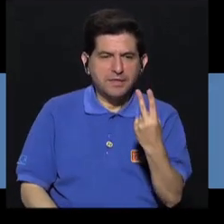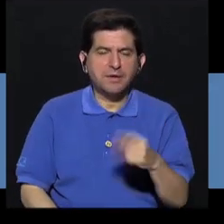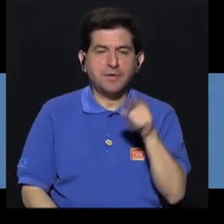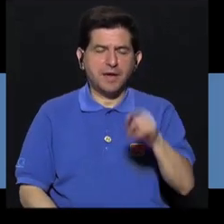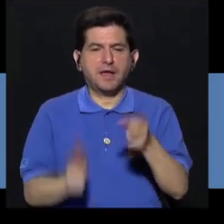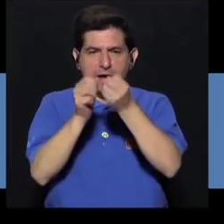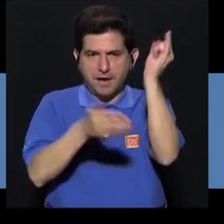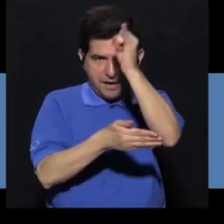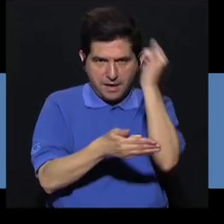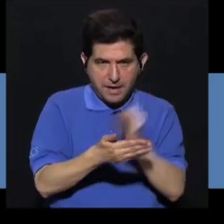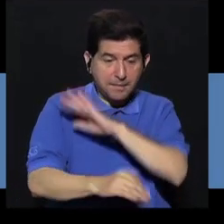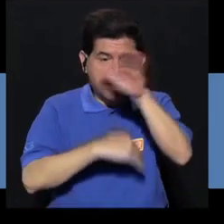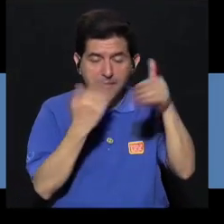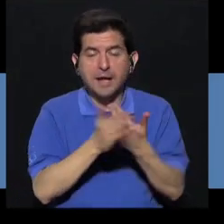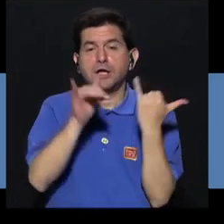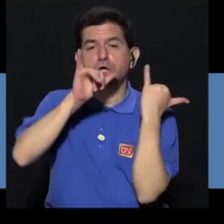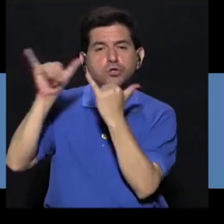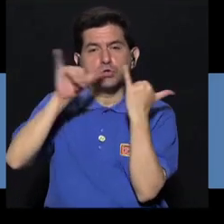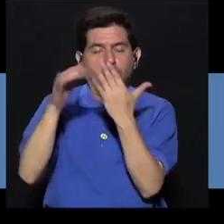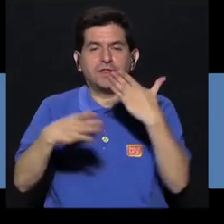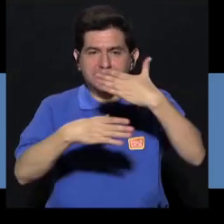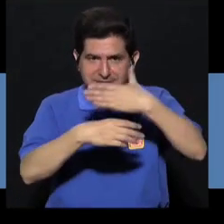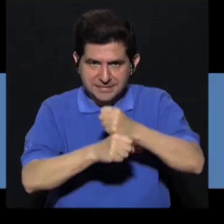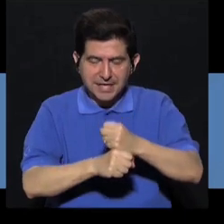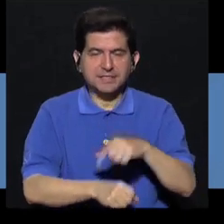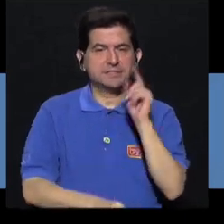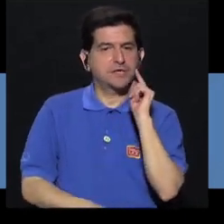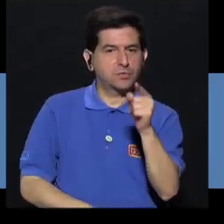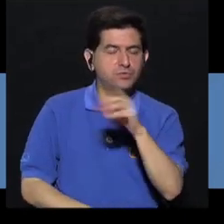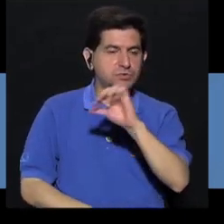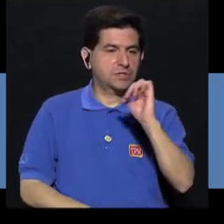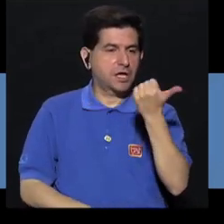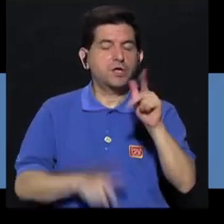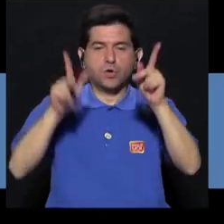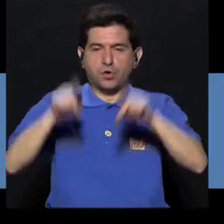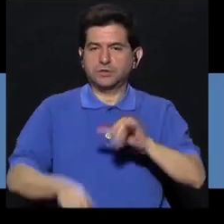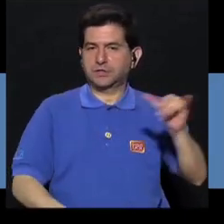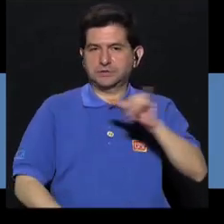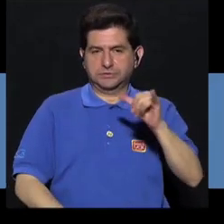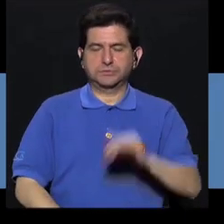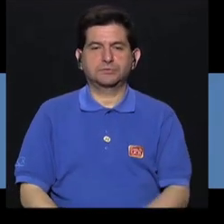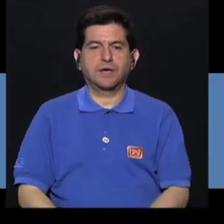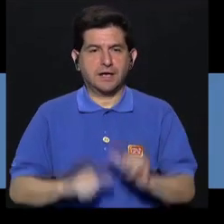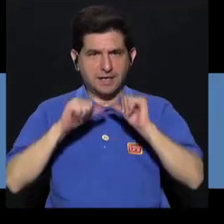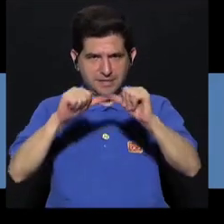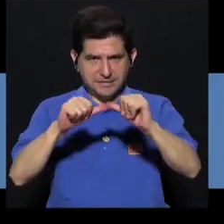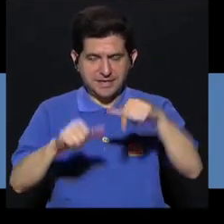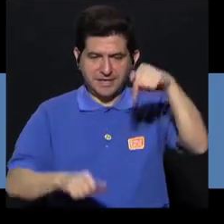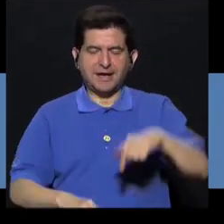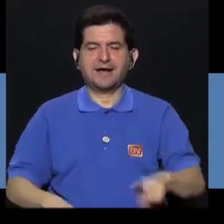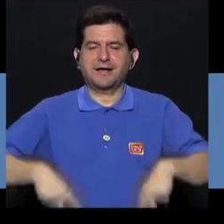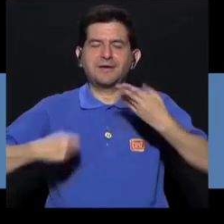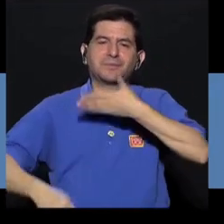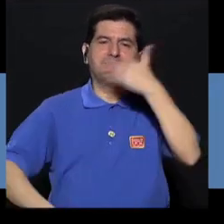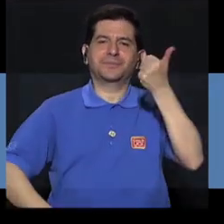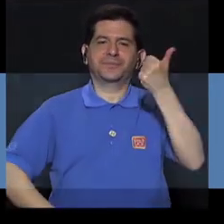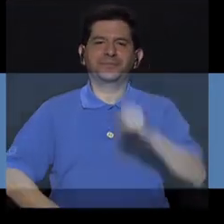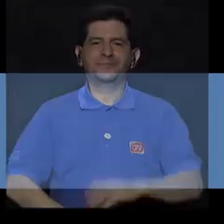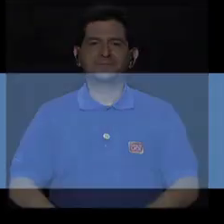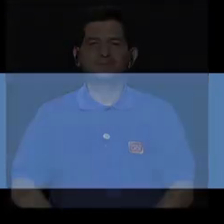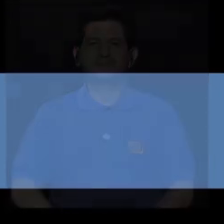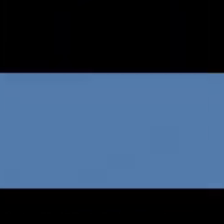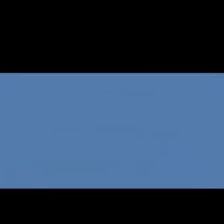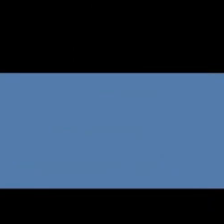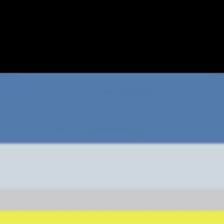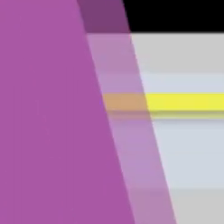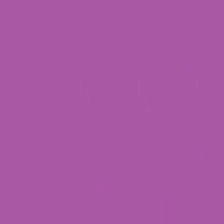oportunidad de ver ubicadas en el mapa todas las denuncias realizadas por usted y las demás personas. Continúe con más de